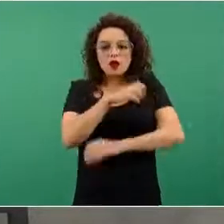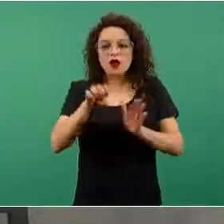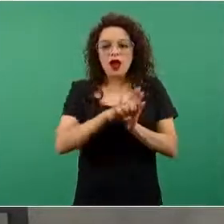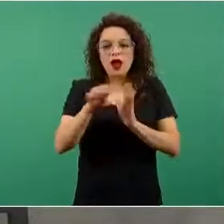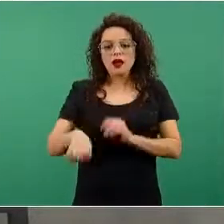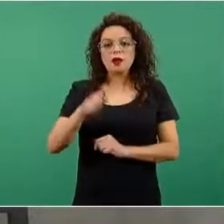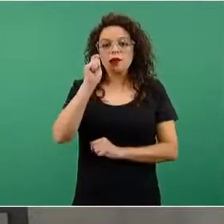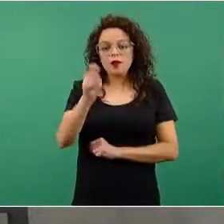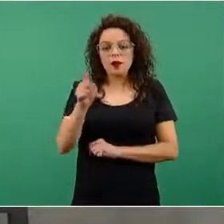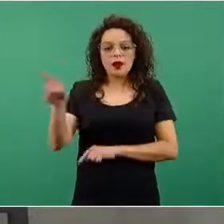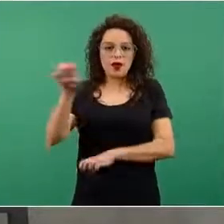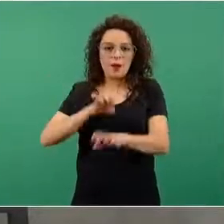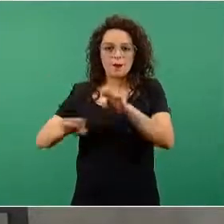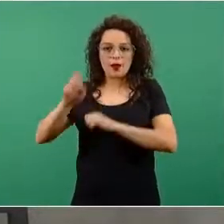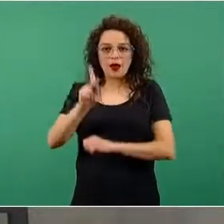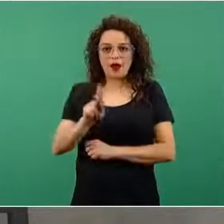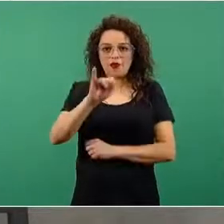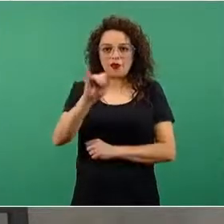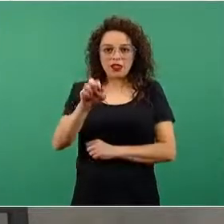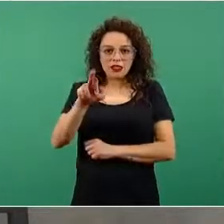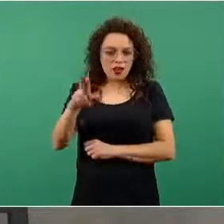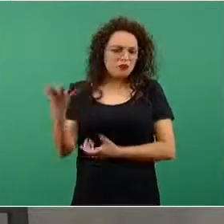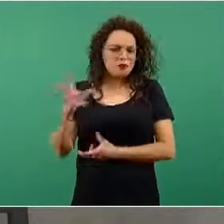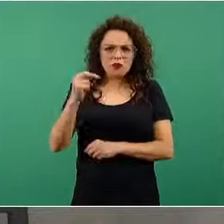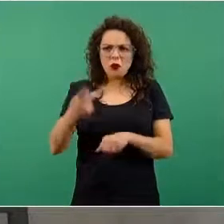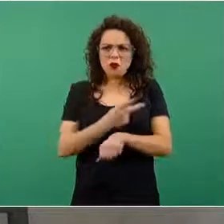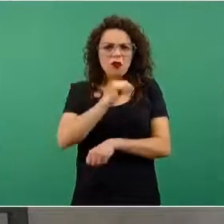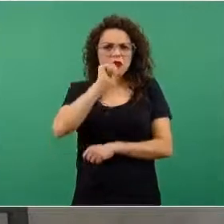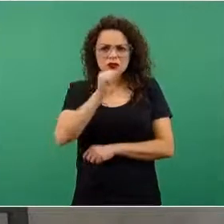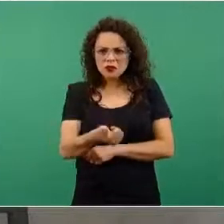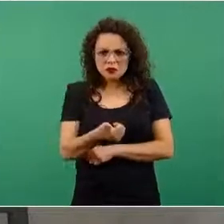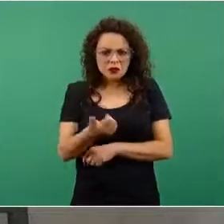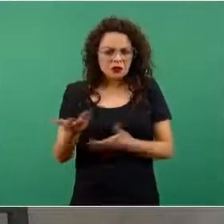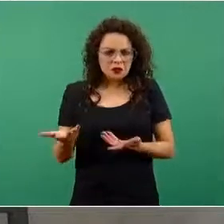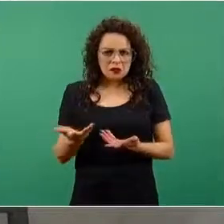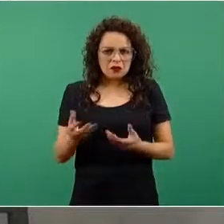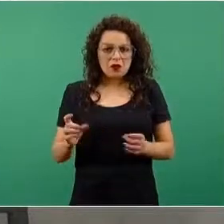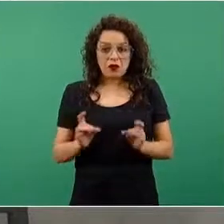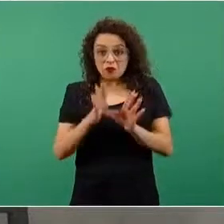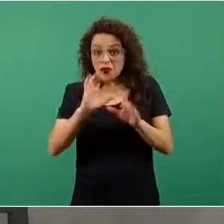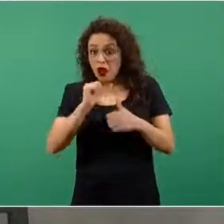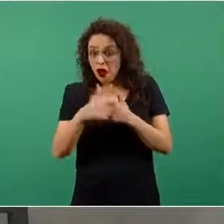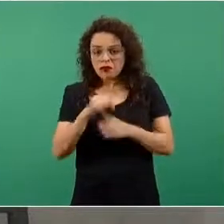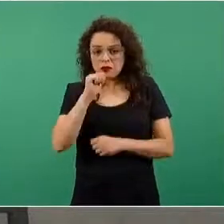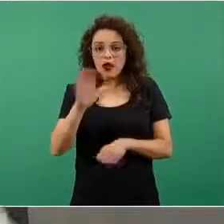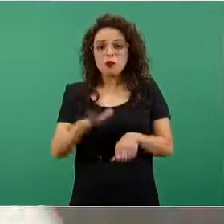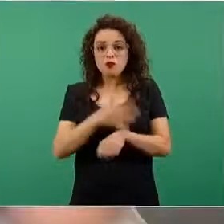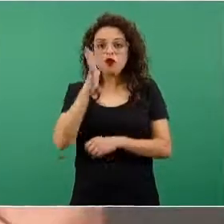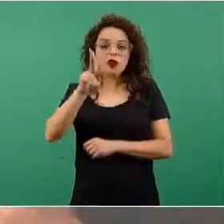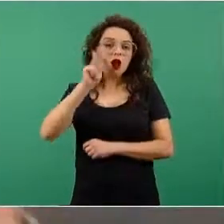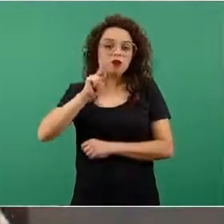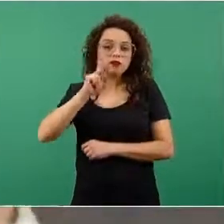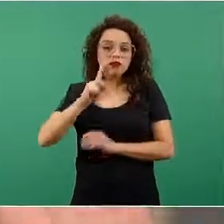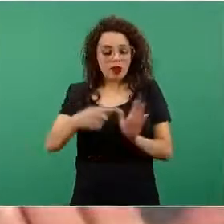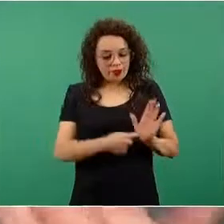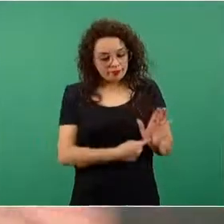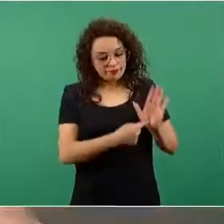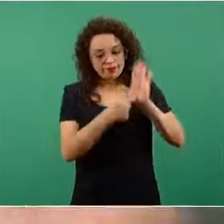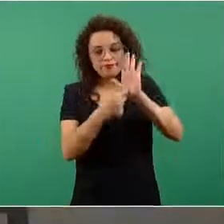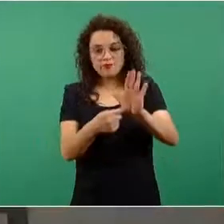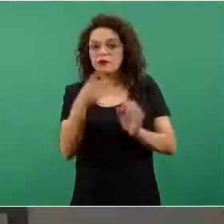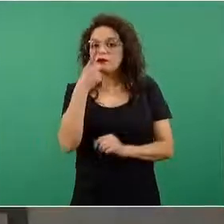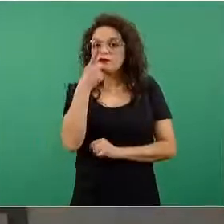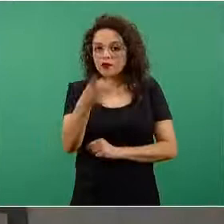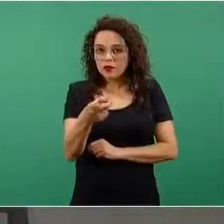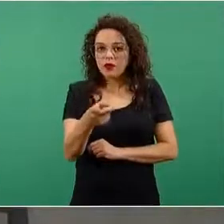con la vacuna de Pfizer, no tendría la mayor relevancia, puesto que está demostrado que también podrían generar